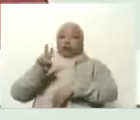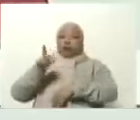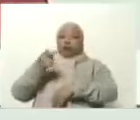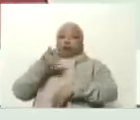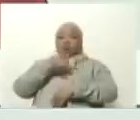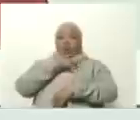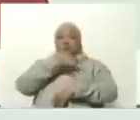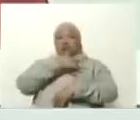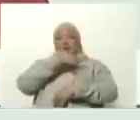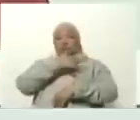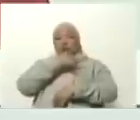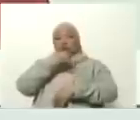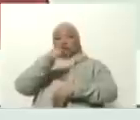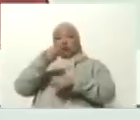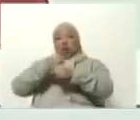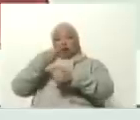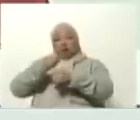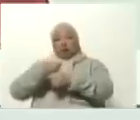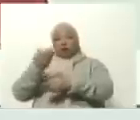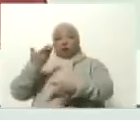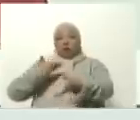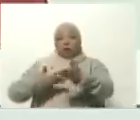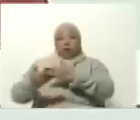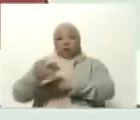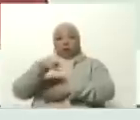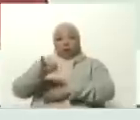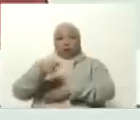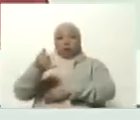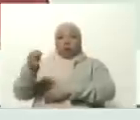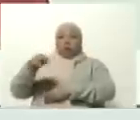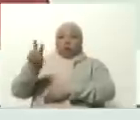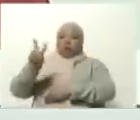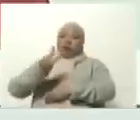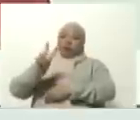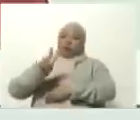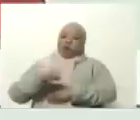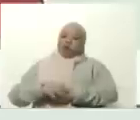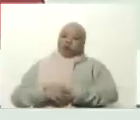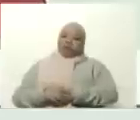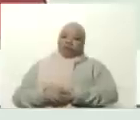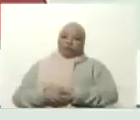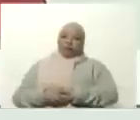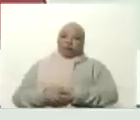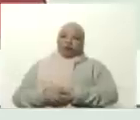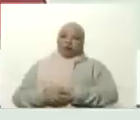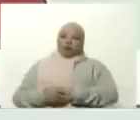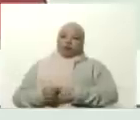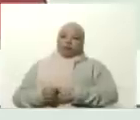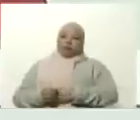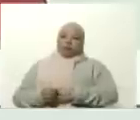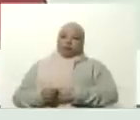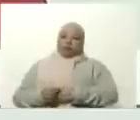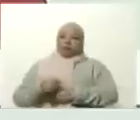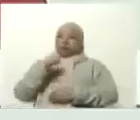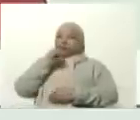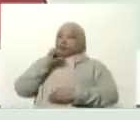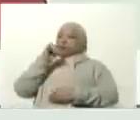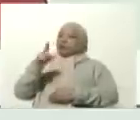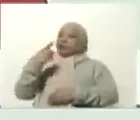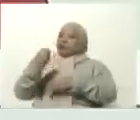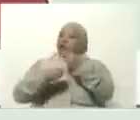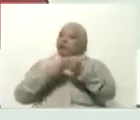sentir con obras que esa plata está regresando a nuestro país. Un poquito más de 3.000 millones de dólares